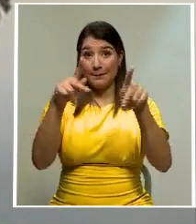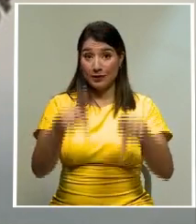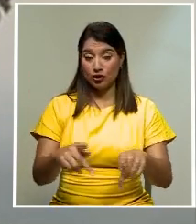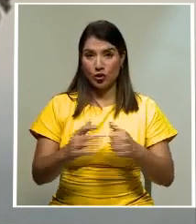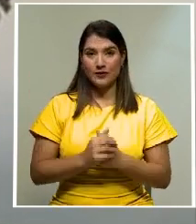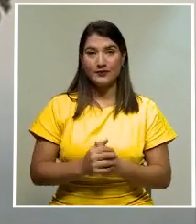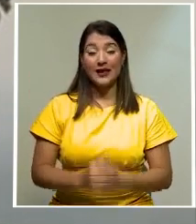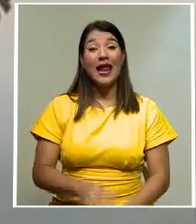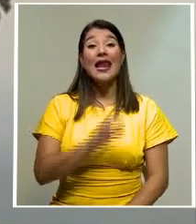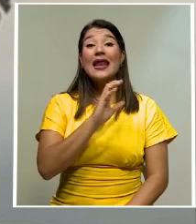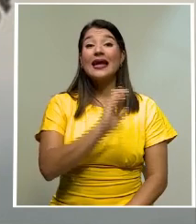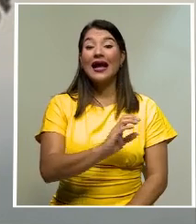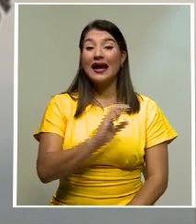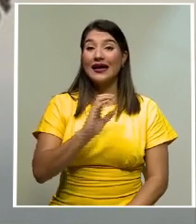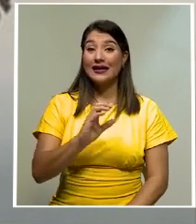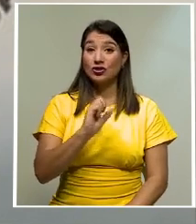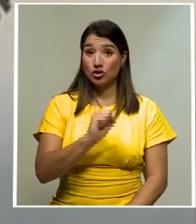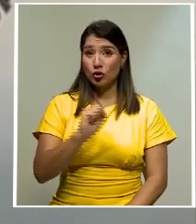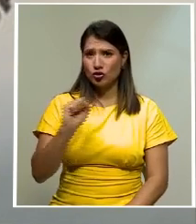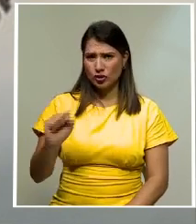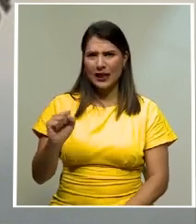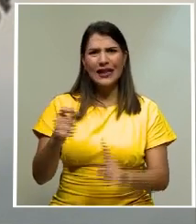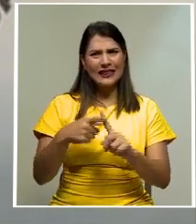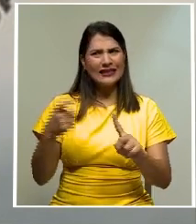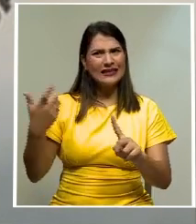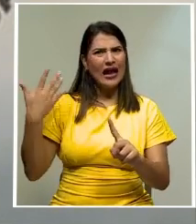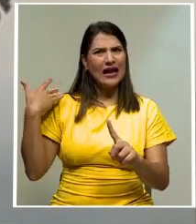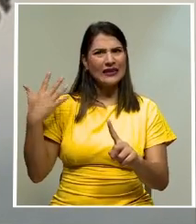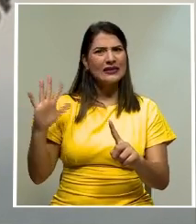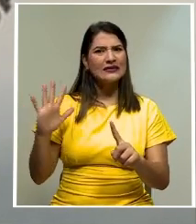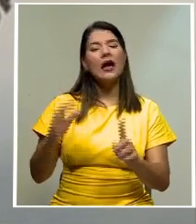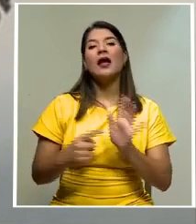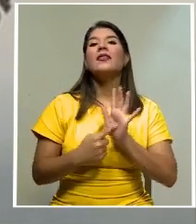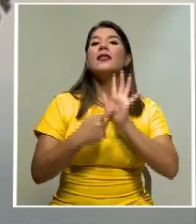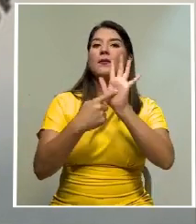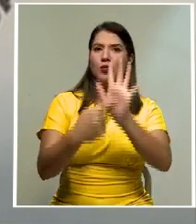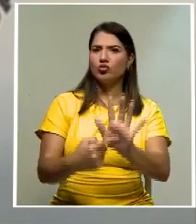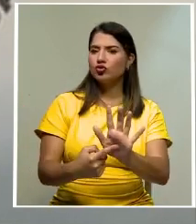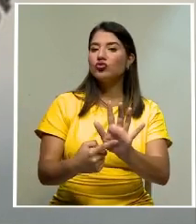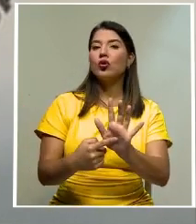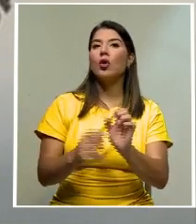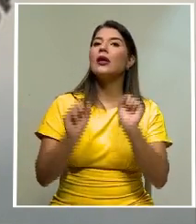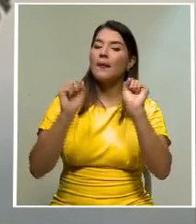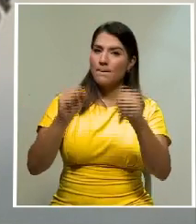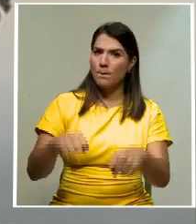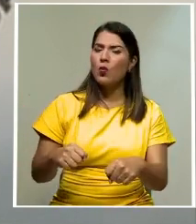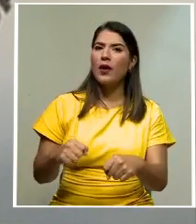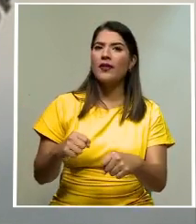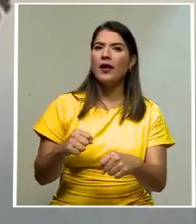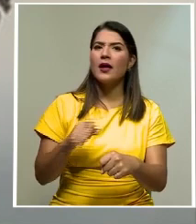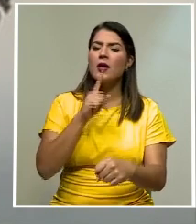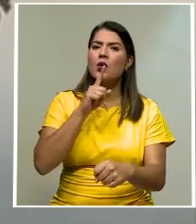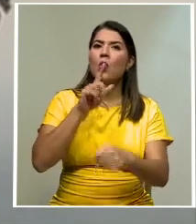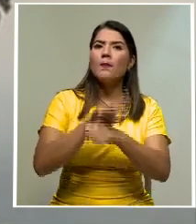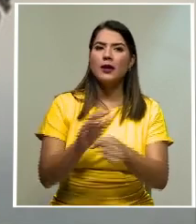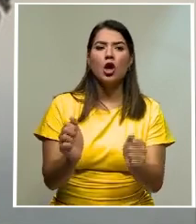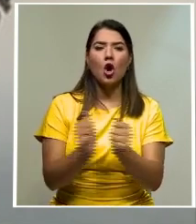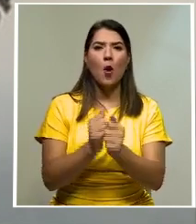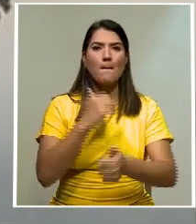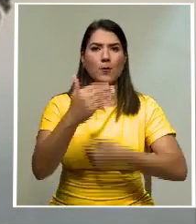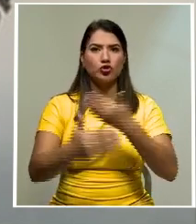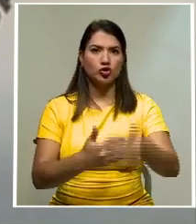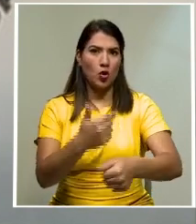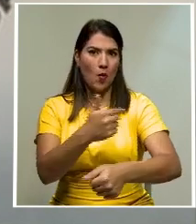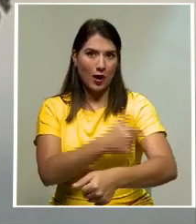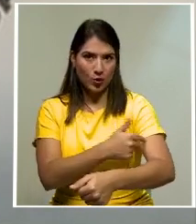Costarricense del Seguro Social en campañas anteriores ha demostrado que ha sido eficiente en la vacunación. Por